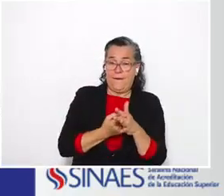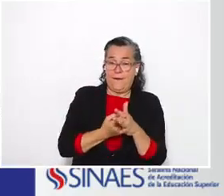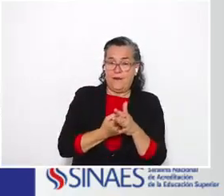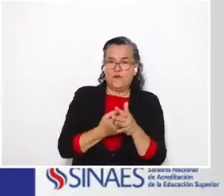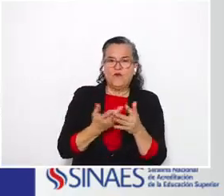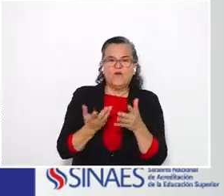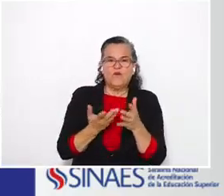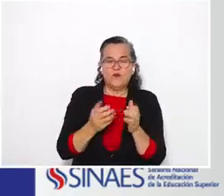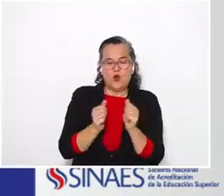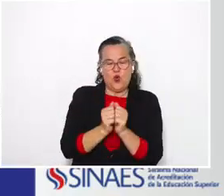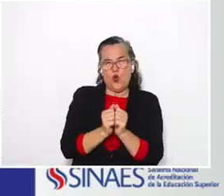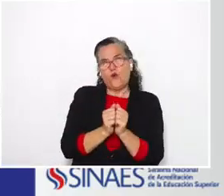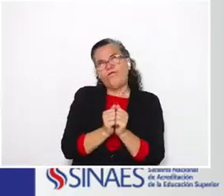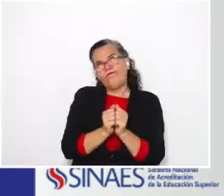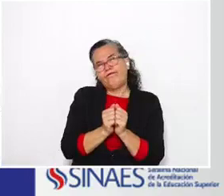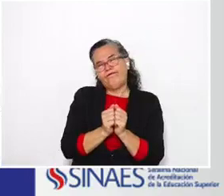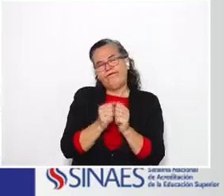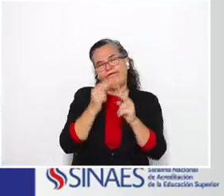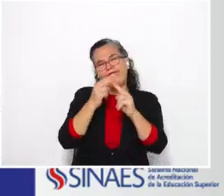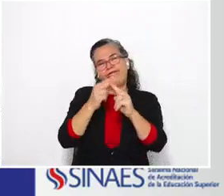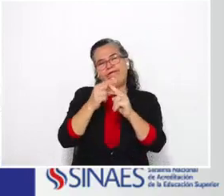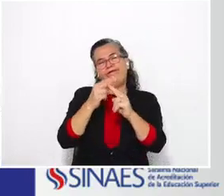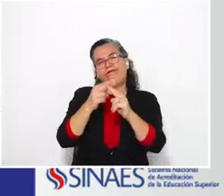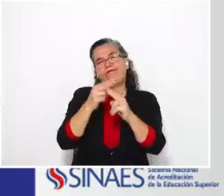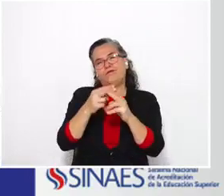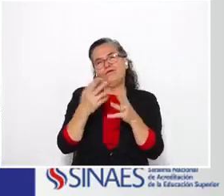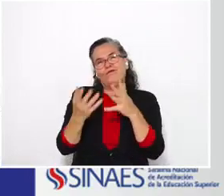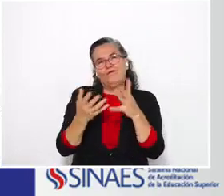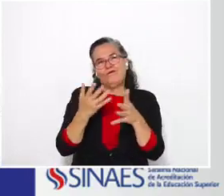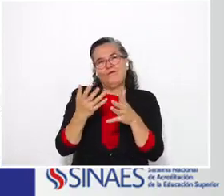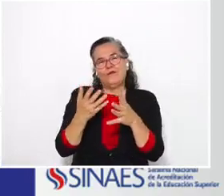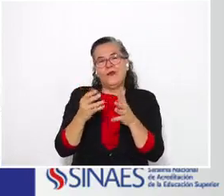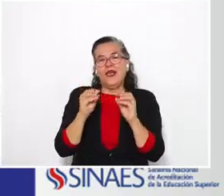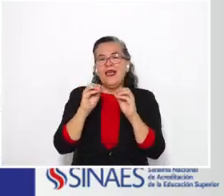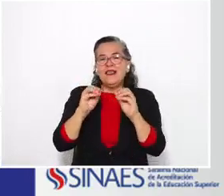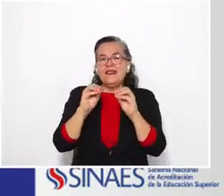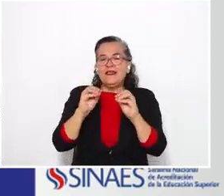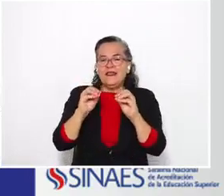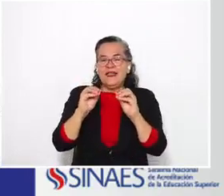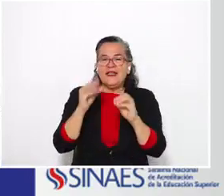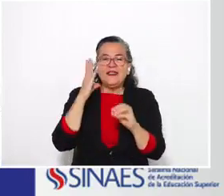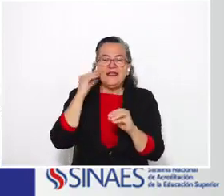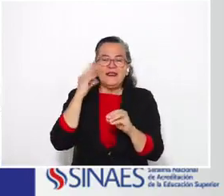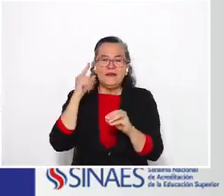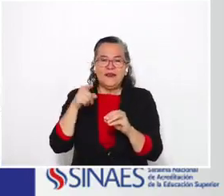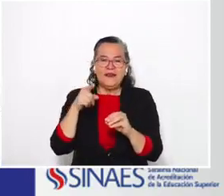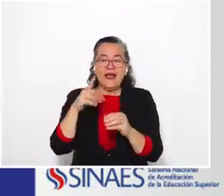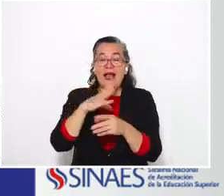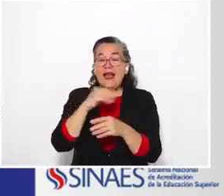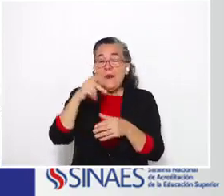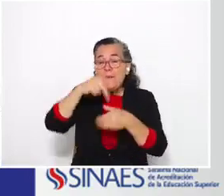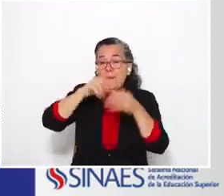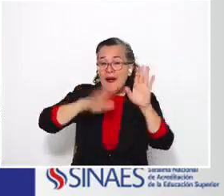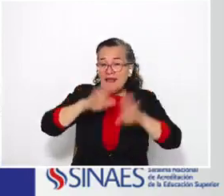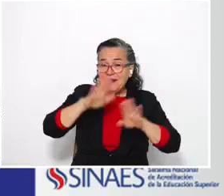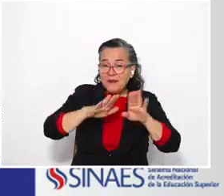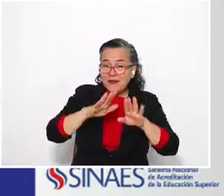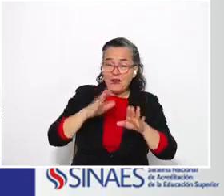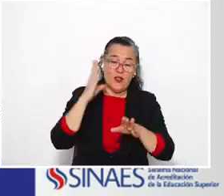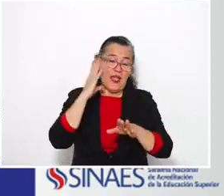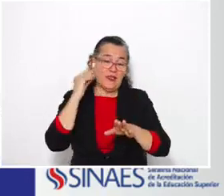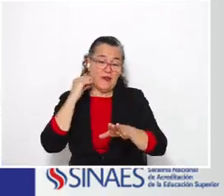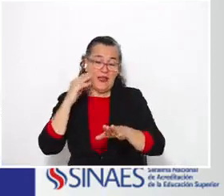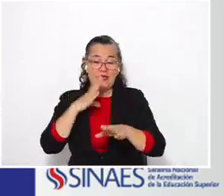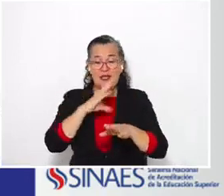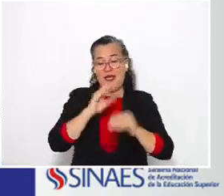con lo que llamamos una enseñanza experiencial y participativa. ¿Qué quiere